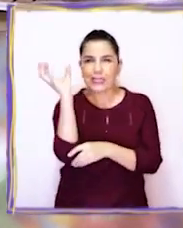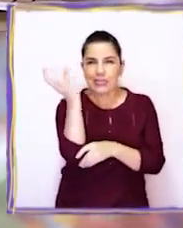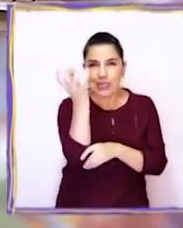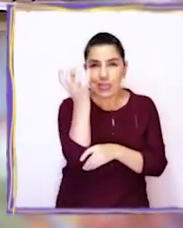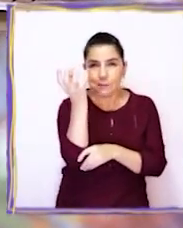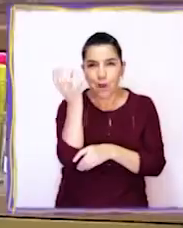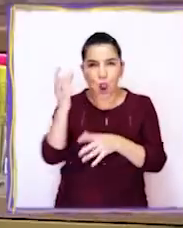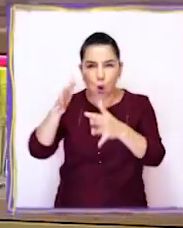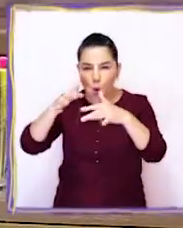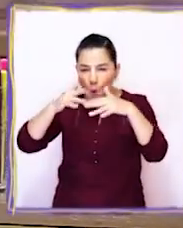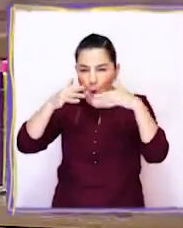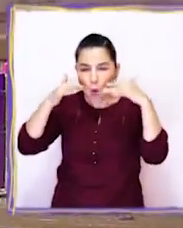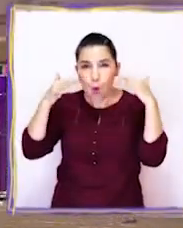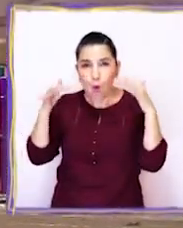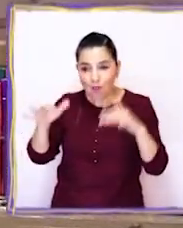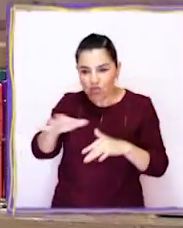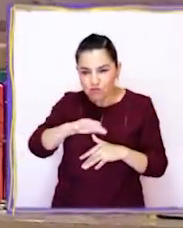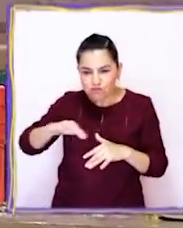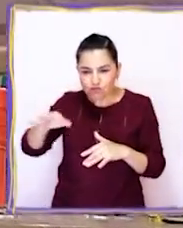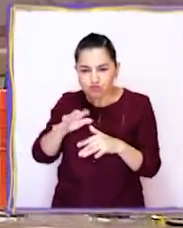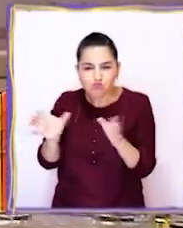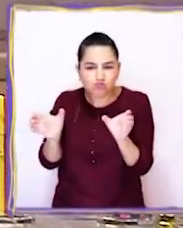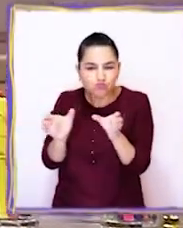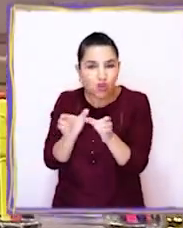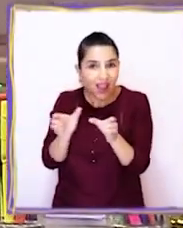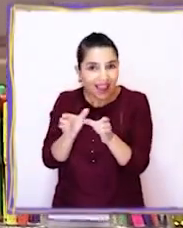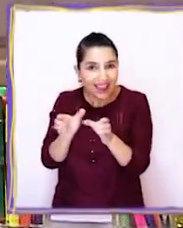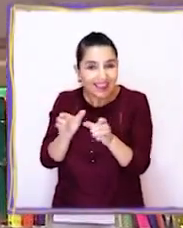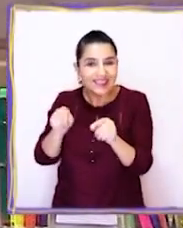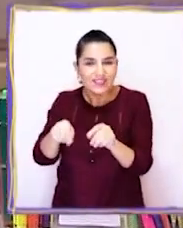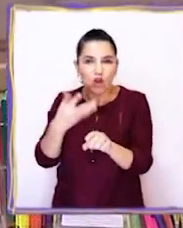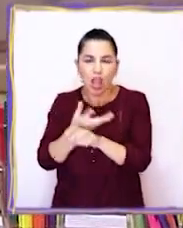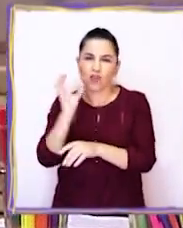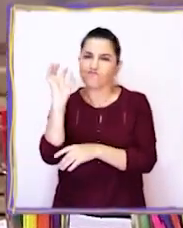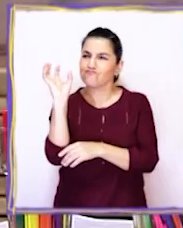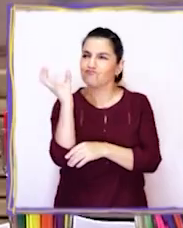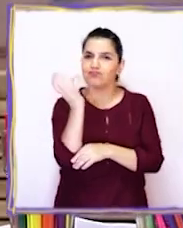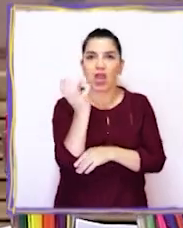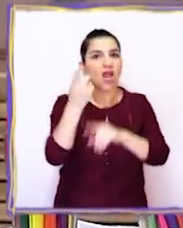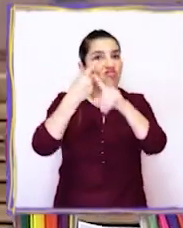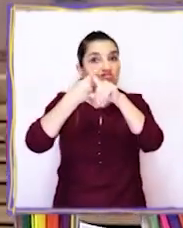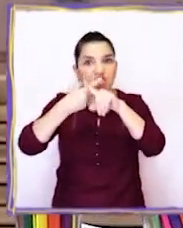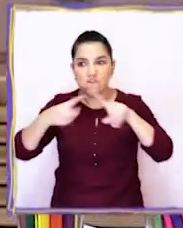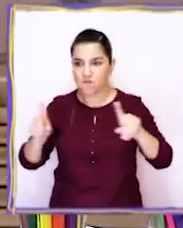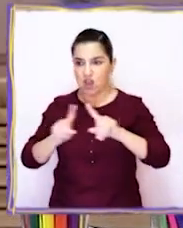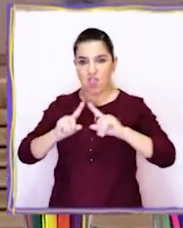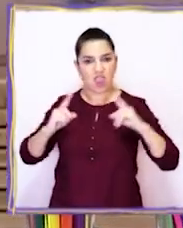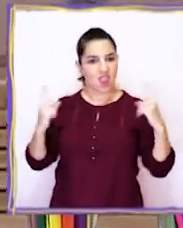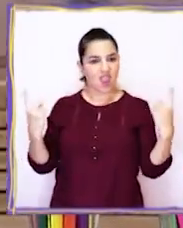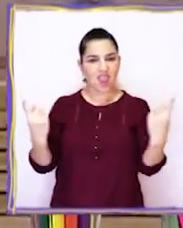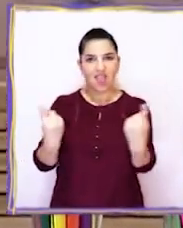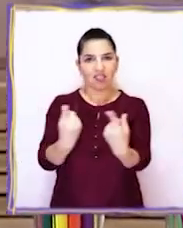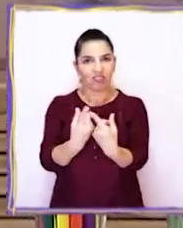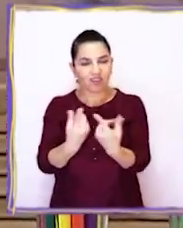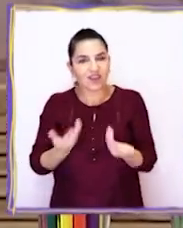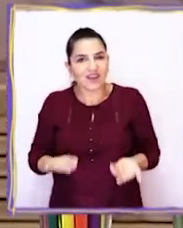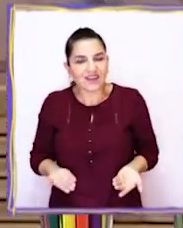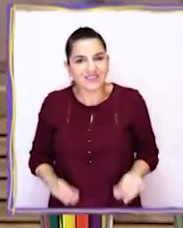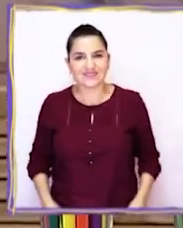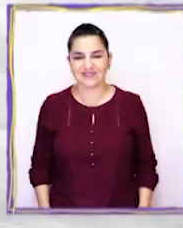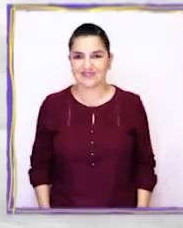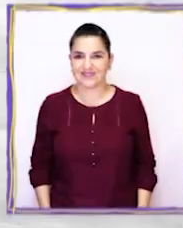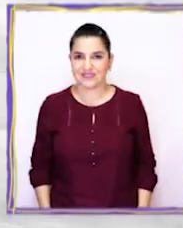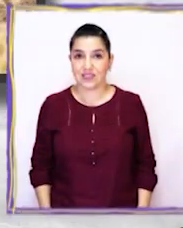microclima húmedo, es decir, un pequeño territorio que posee un clima completamente diferente al territorio que lo